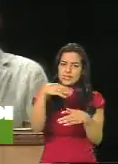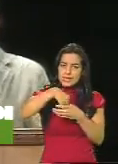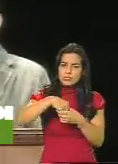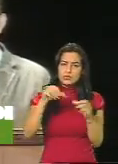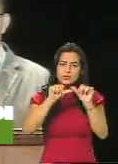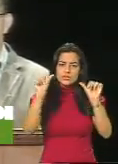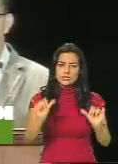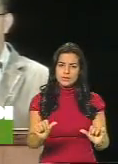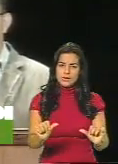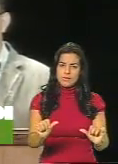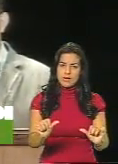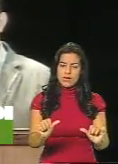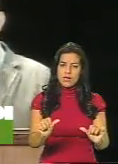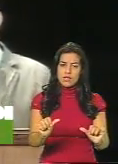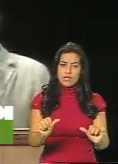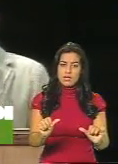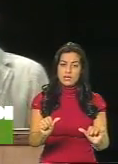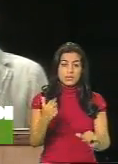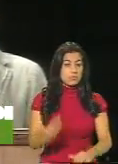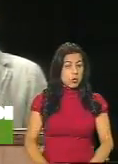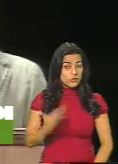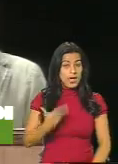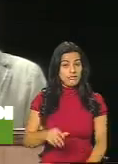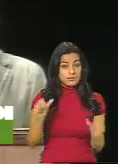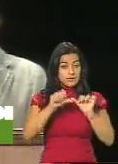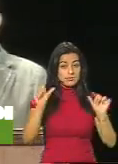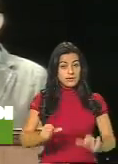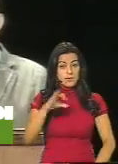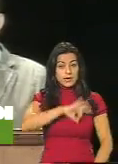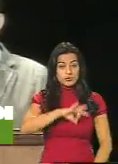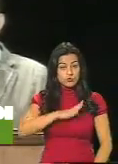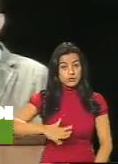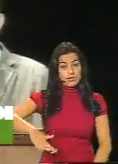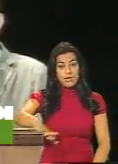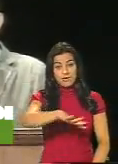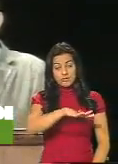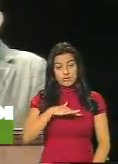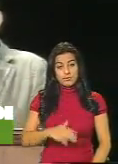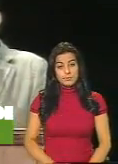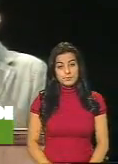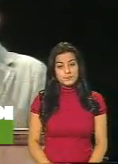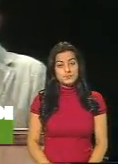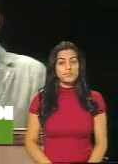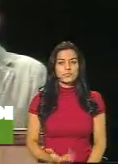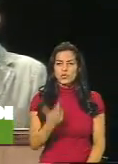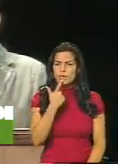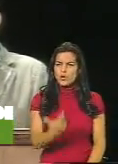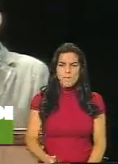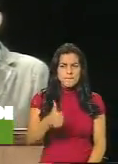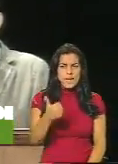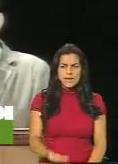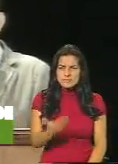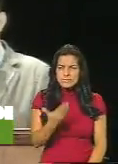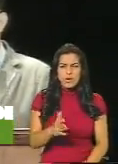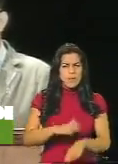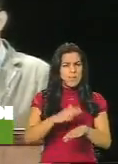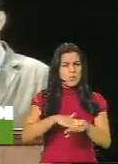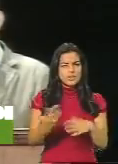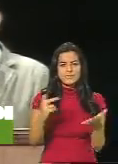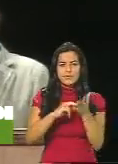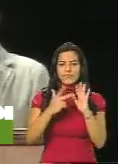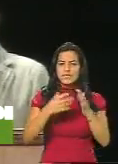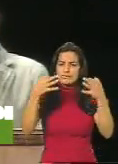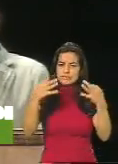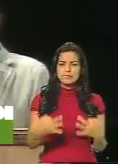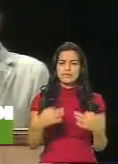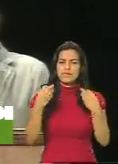sistema tan valioso para una sociedad. Y digo de los más valiosos porque es la garantía